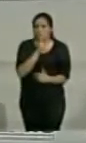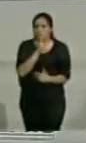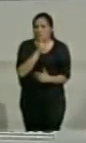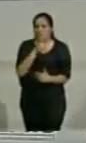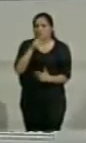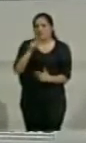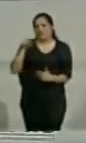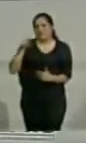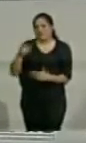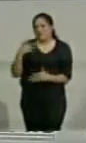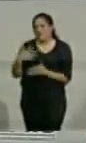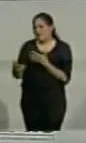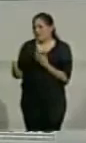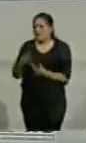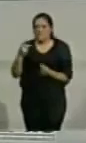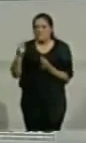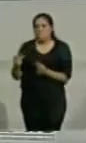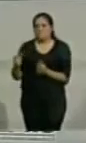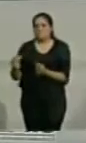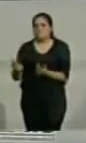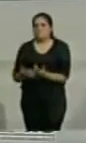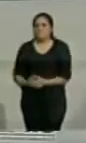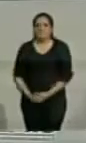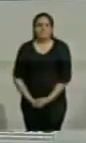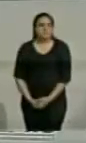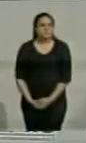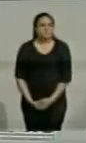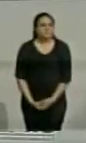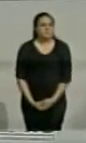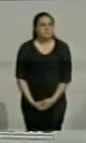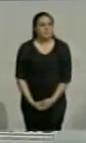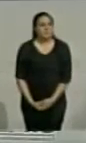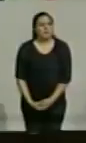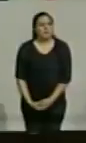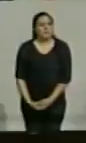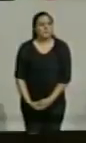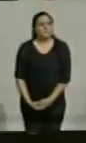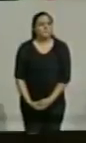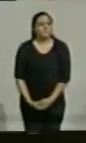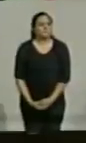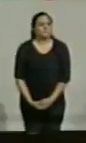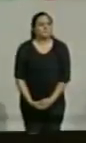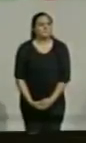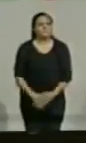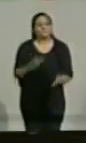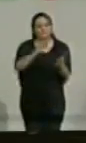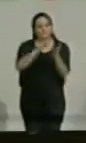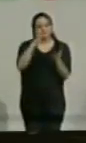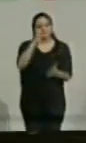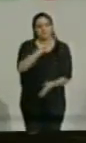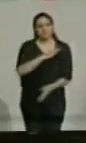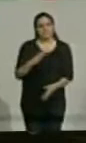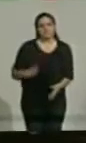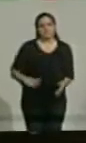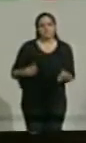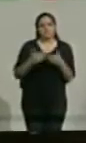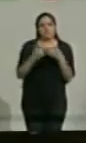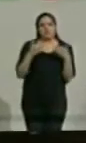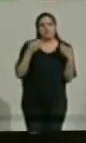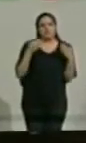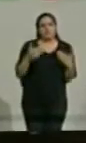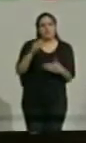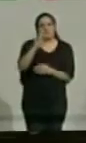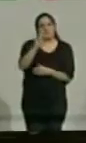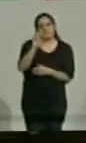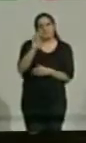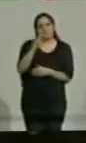por haber sido hecha a las carreras. Gracias. Gracias, candidato. Solicita el uso de la voz el candidato